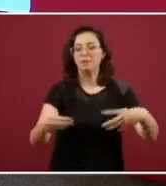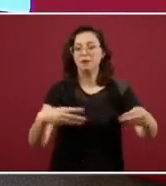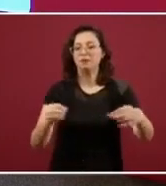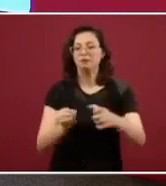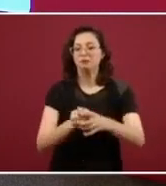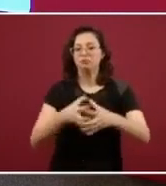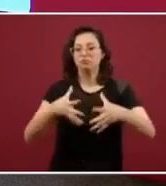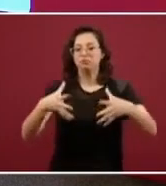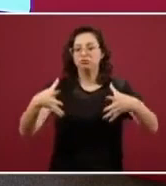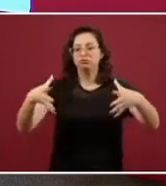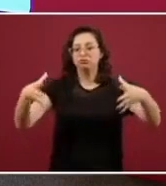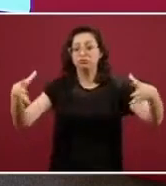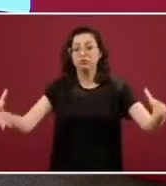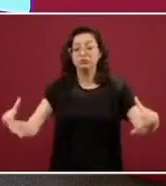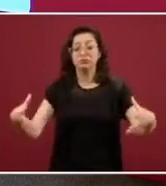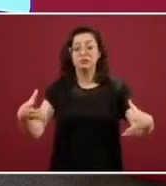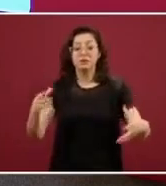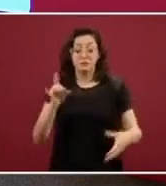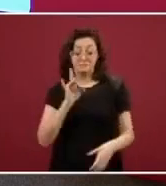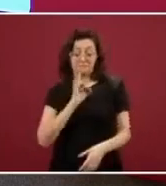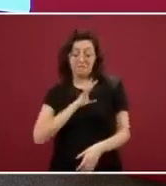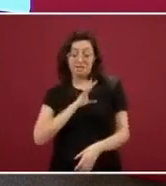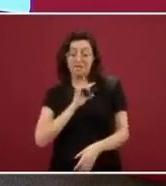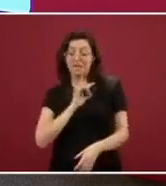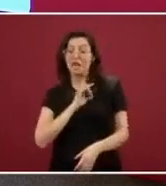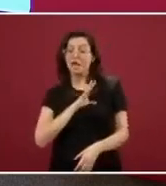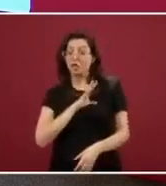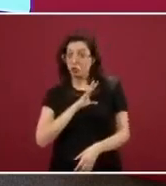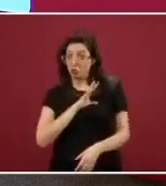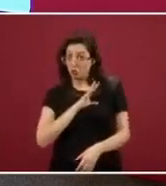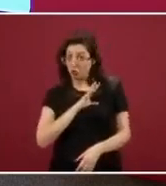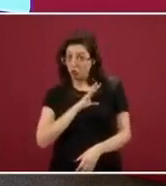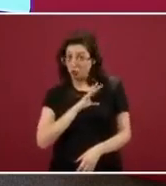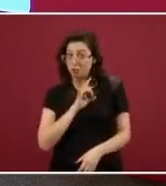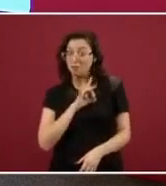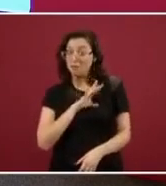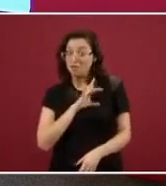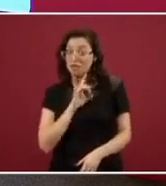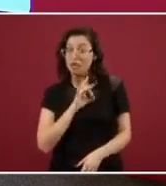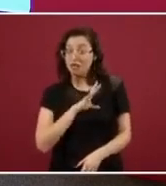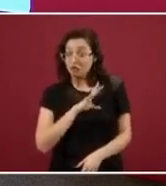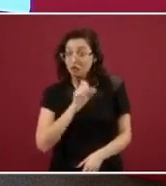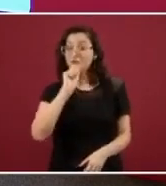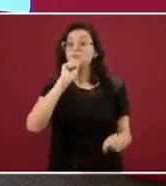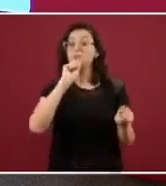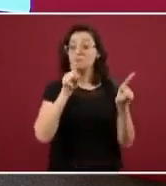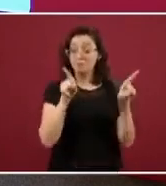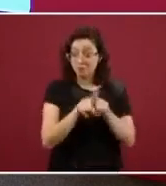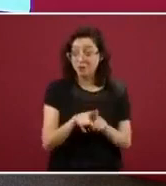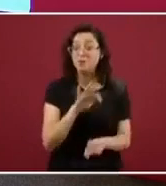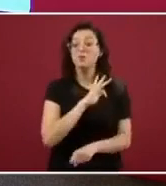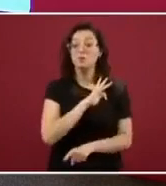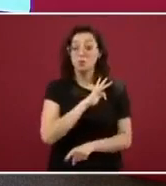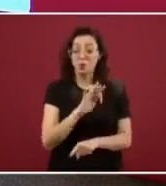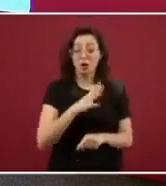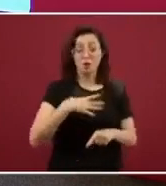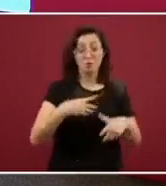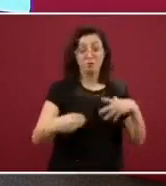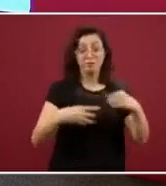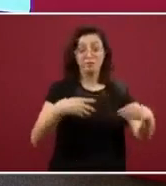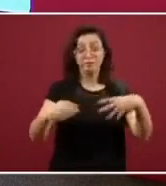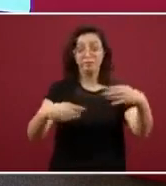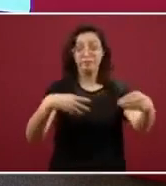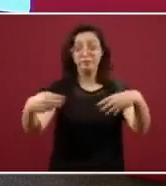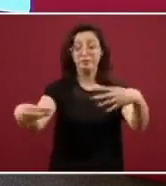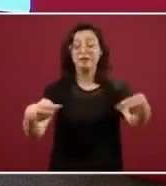por contagio, literalmente, no es una metáfora, literalmente el miedo se contagia y también es un reto de